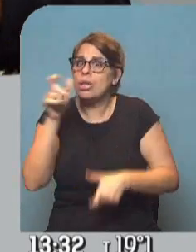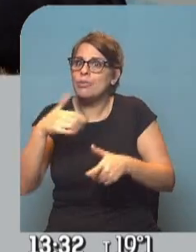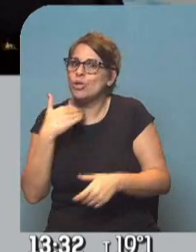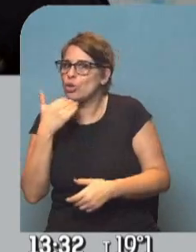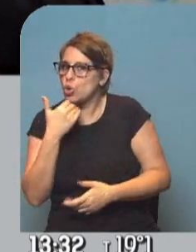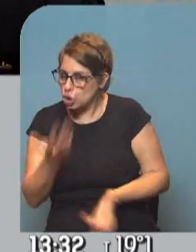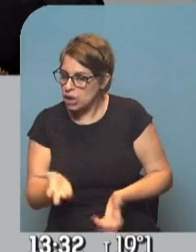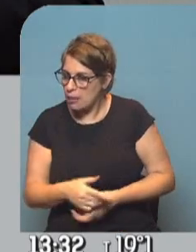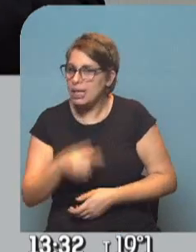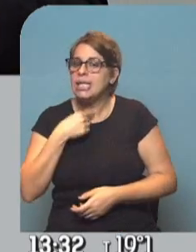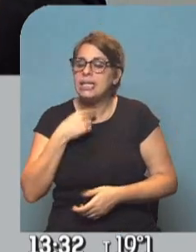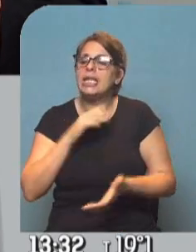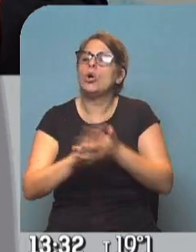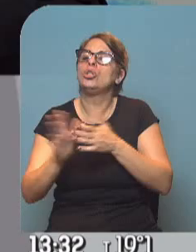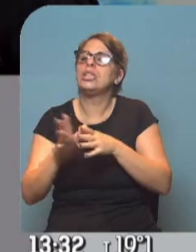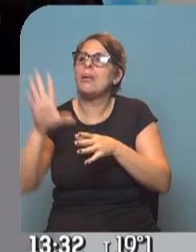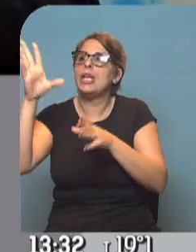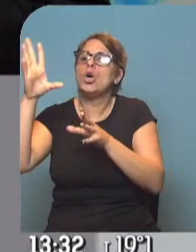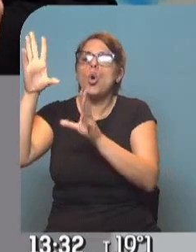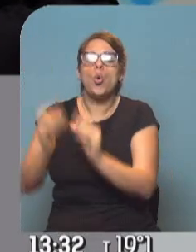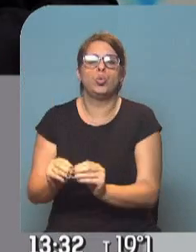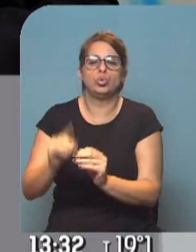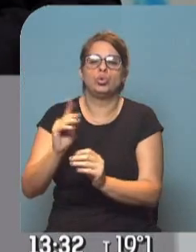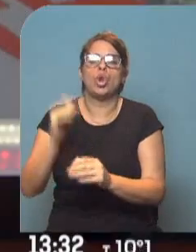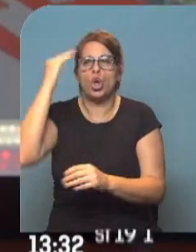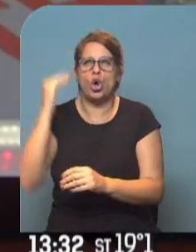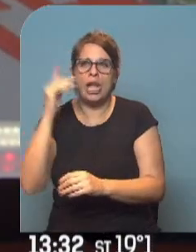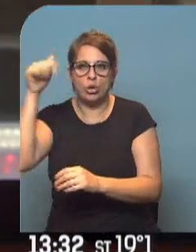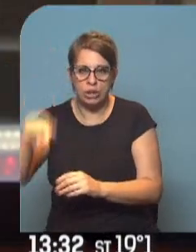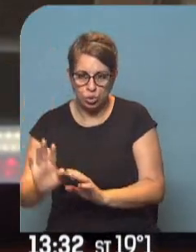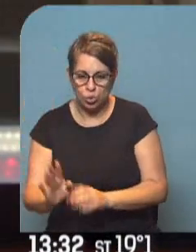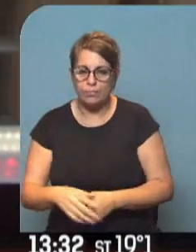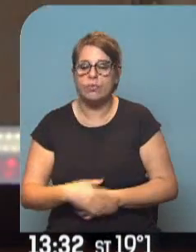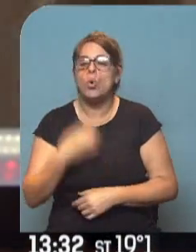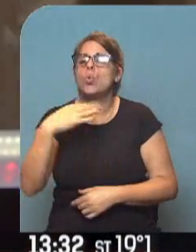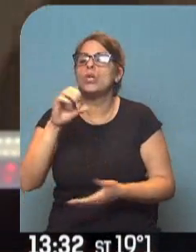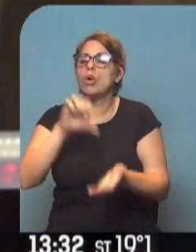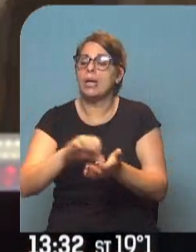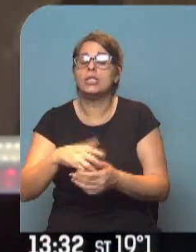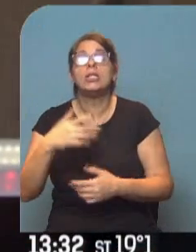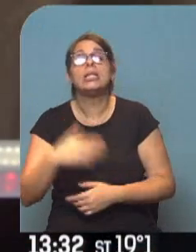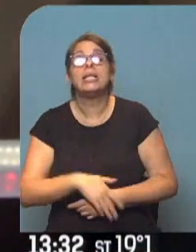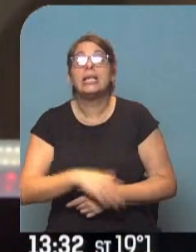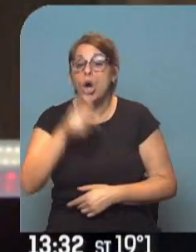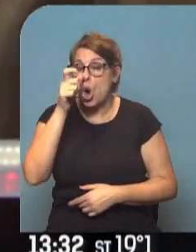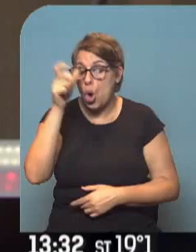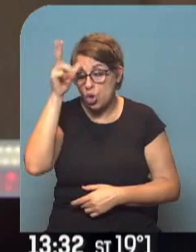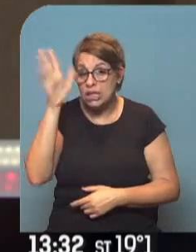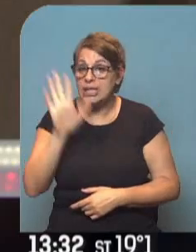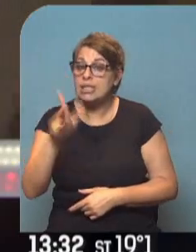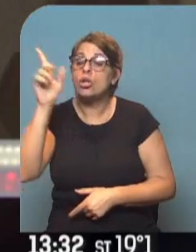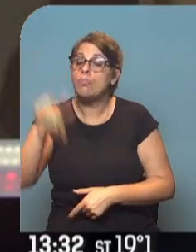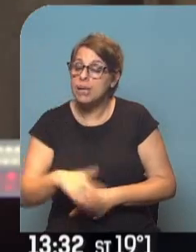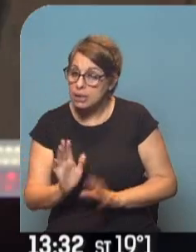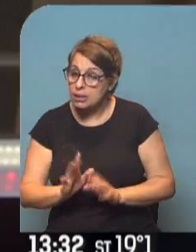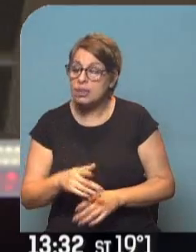si realmente quiere que vuelva a ser un país, un único país. Por lo pronto, el 85% de los surcoreanos estaría a favor de